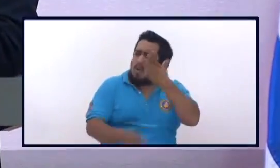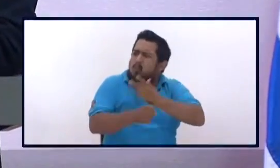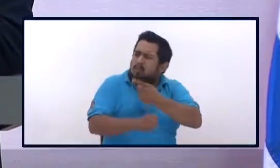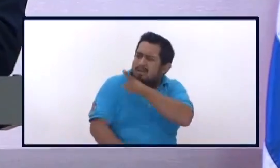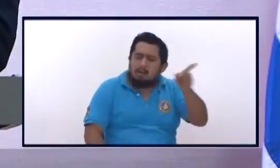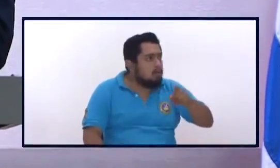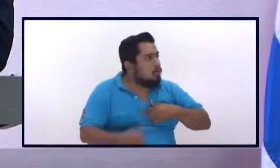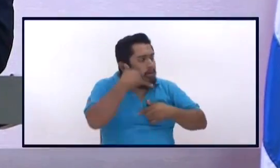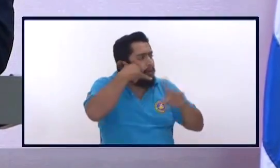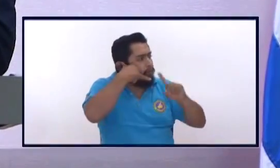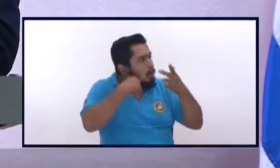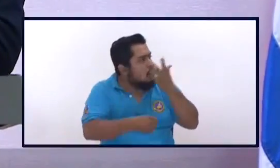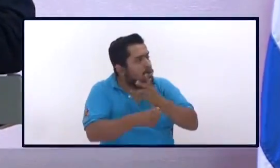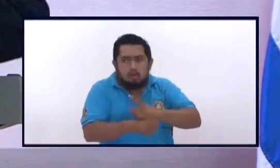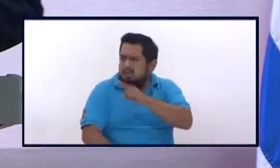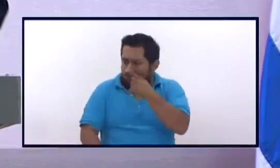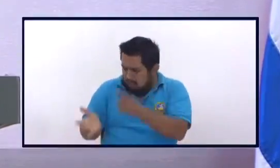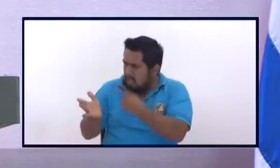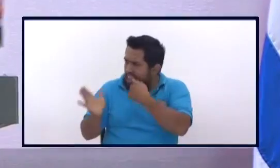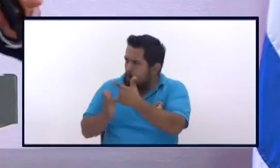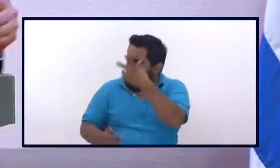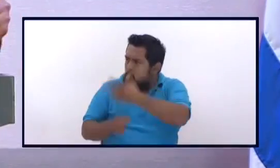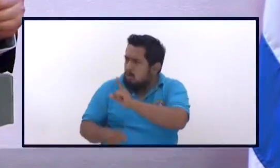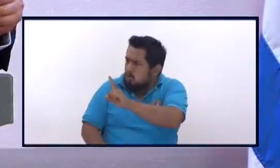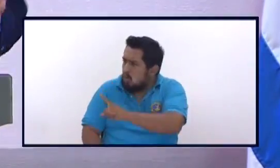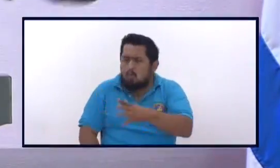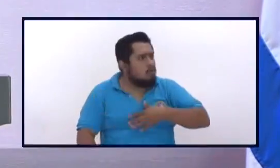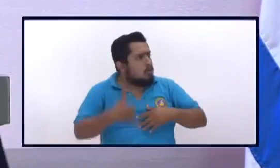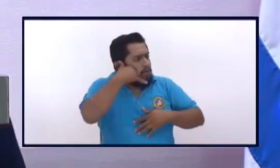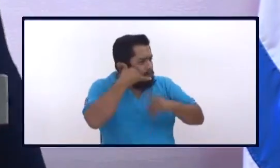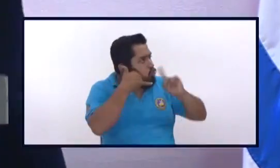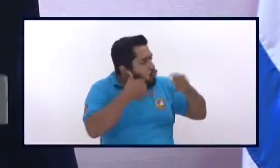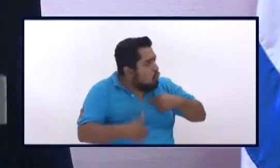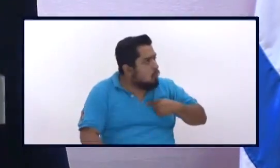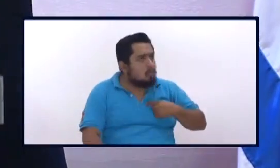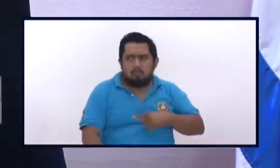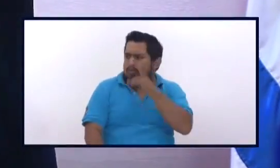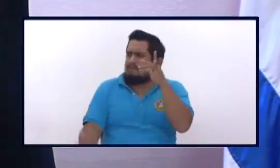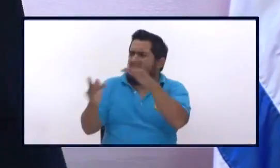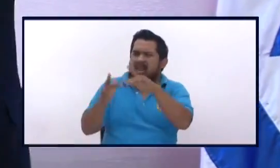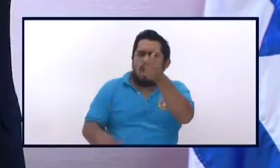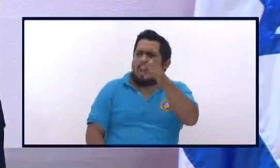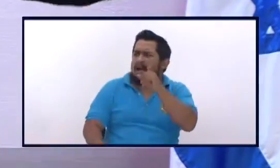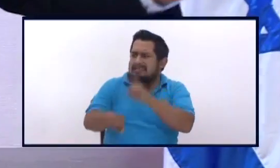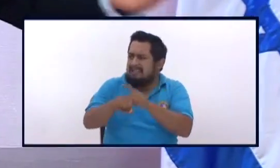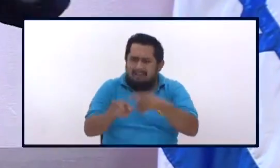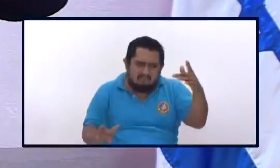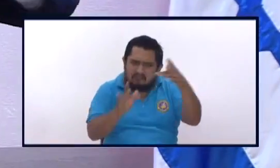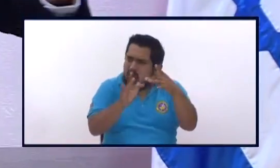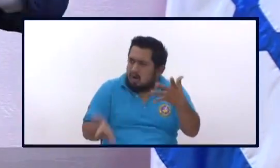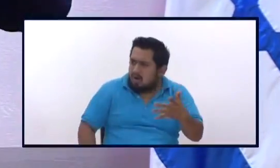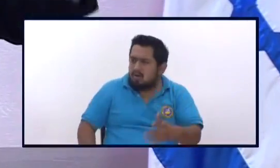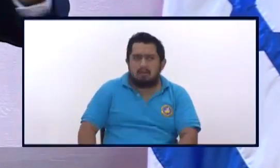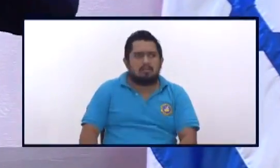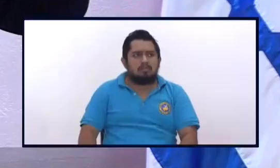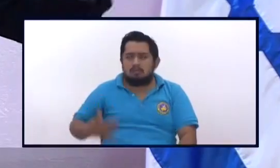son oídos ua tema aquí dice que han dado en con temas journal en guatemala aquí dice que tu teléfono se conectó a tal hora tal hora casi era de la